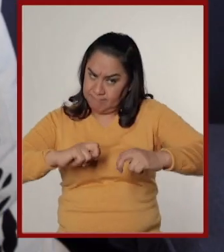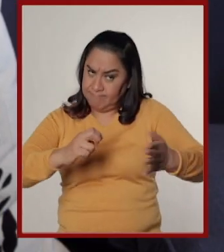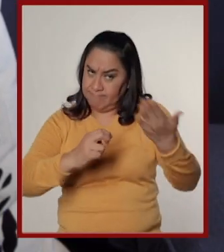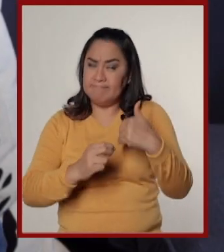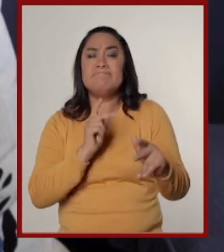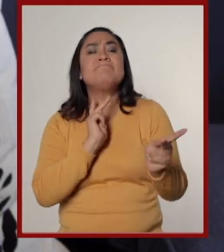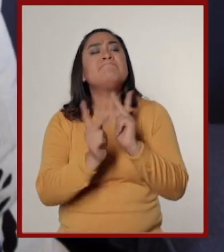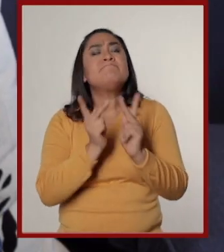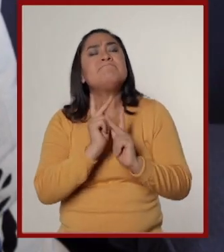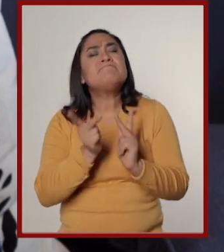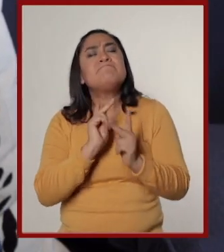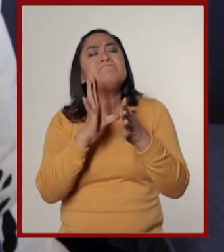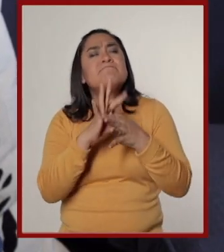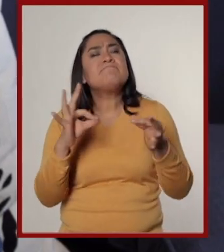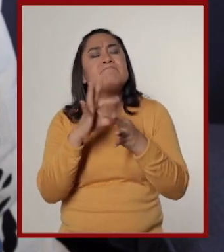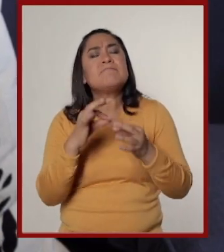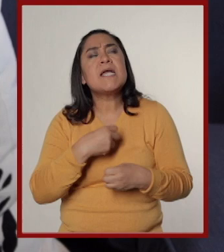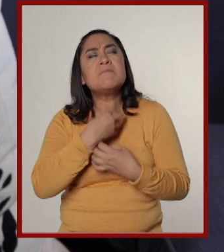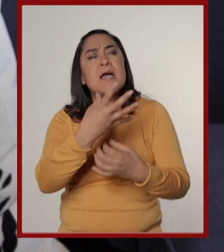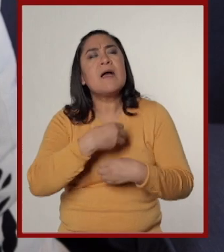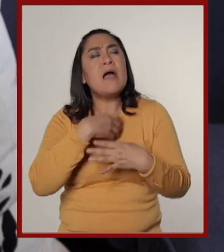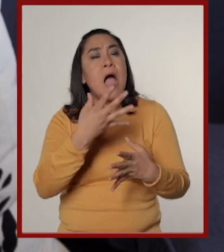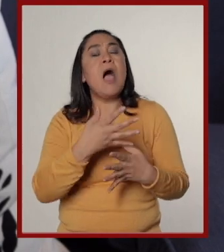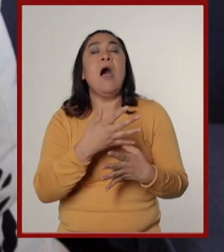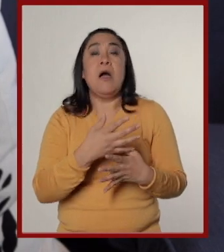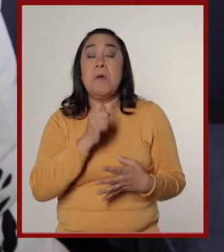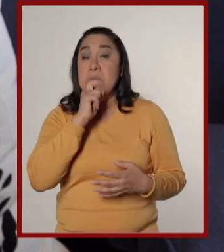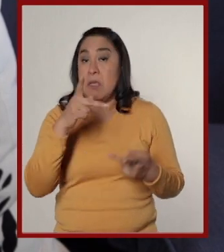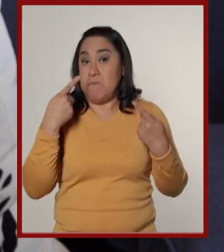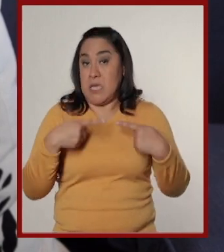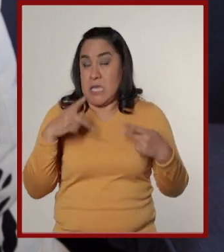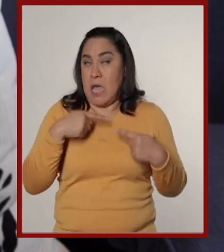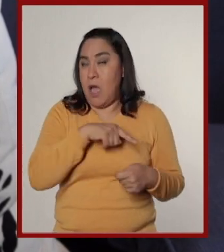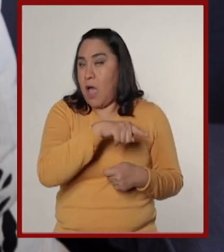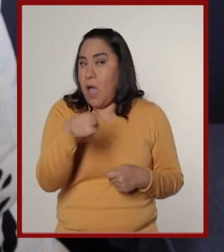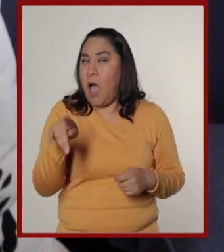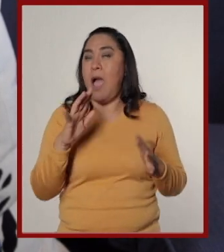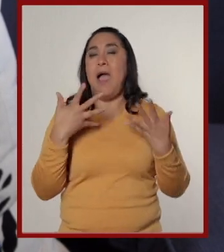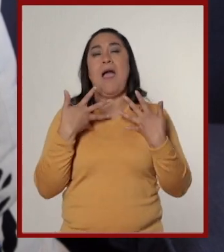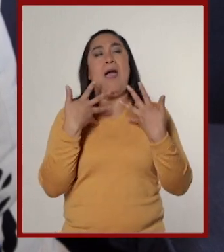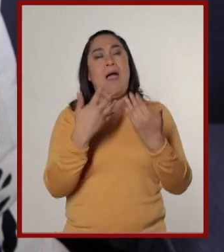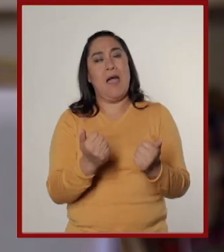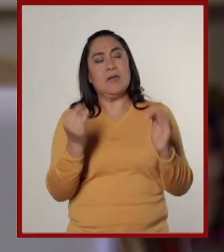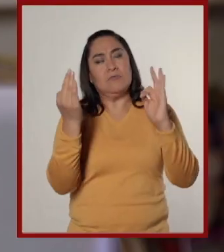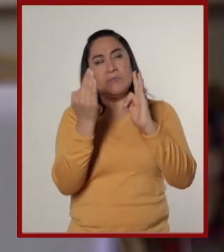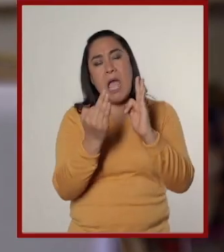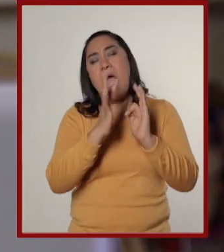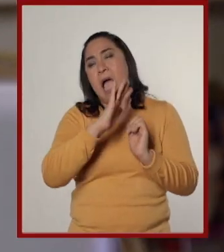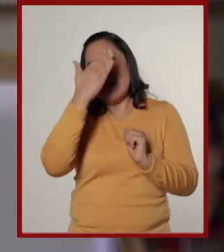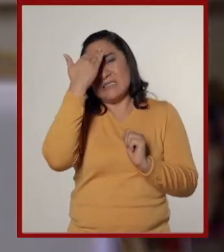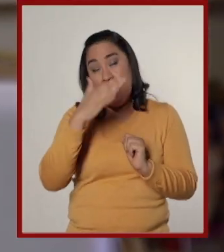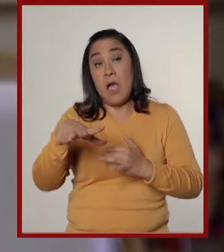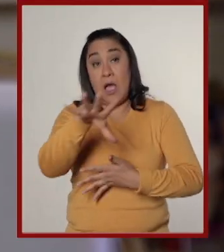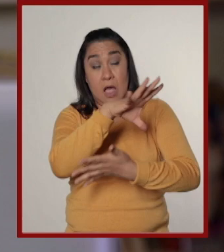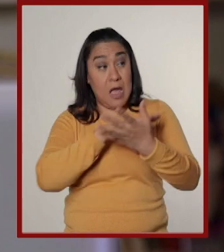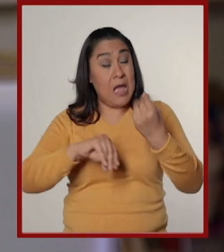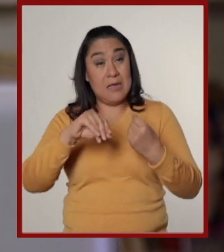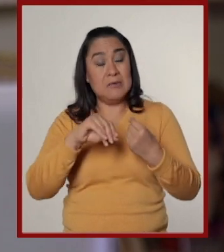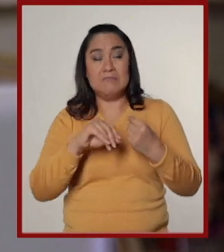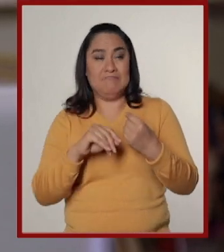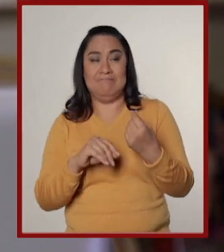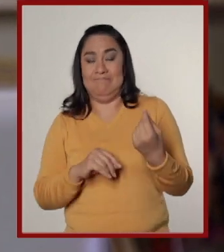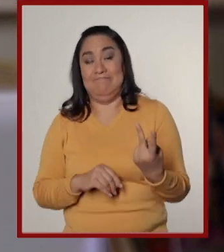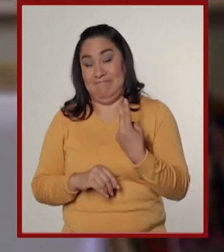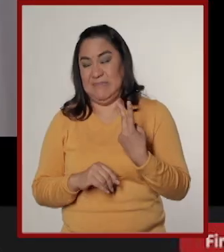con eso definitivamente yo me quedo, no sé tú, Pam, pero creo que me quedo con el poder negociar, el sentarte y como se dice muy coloquial, face to